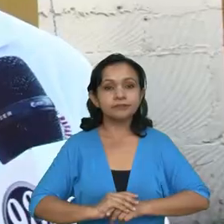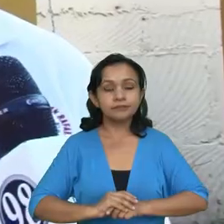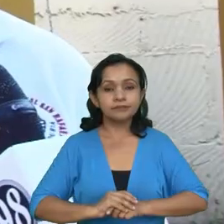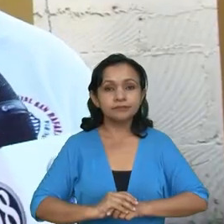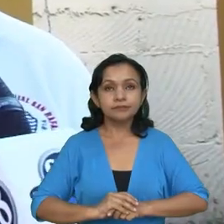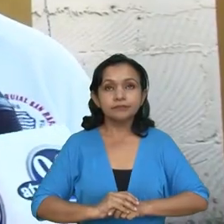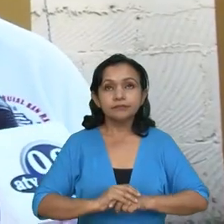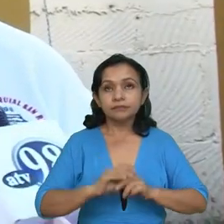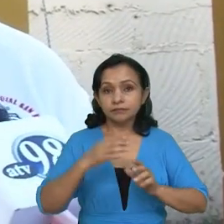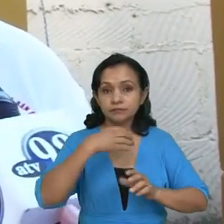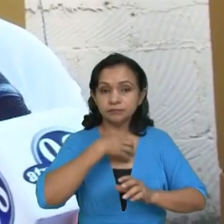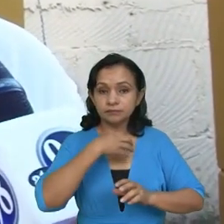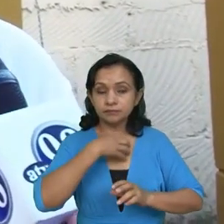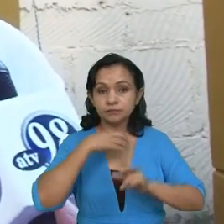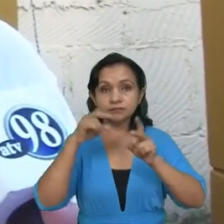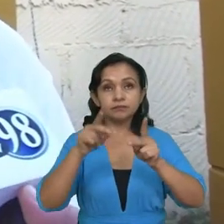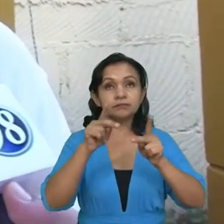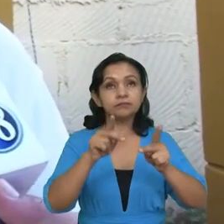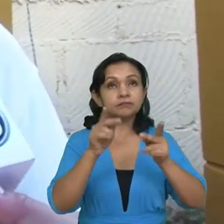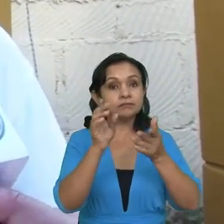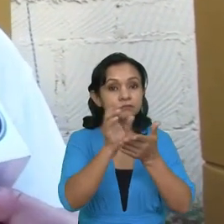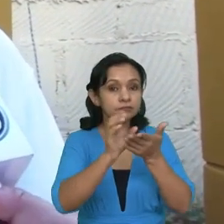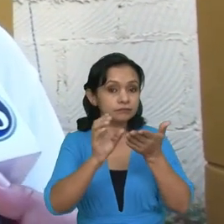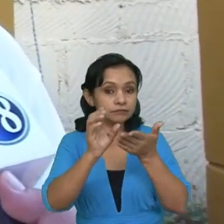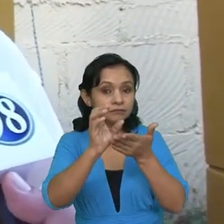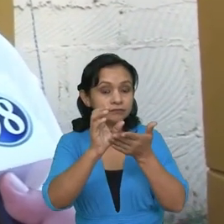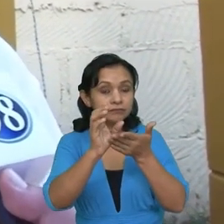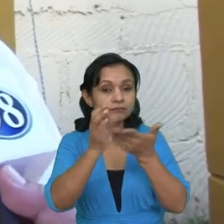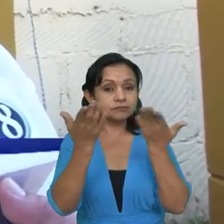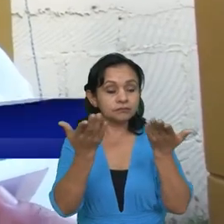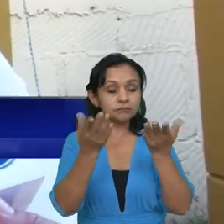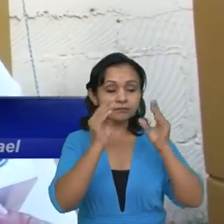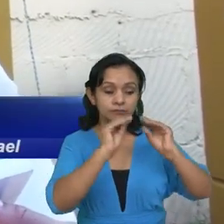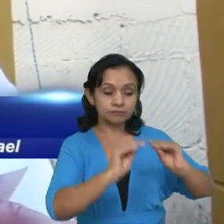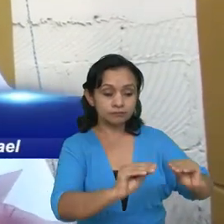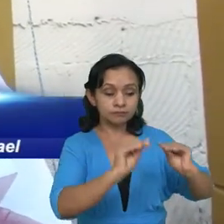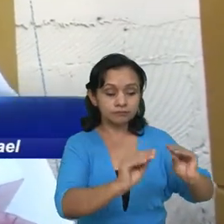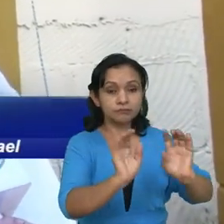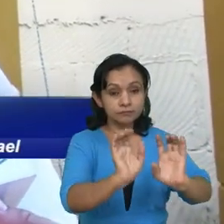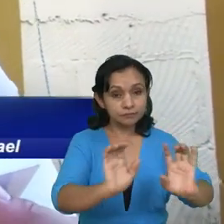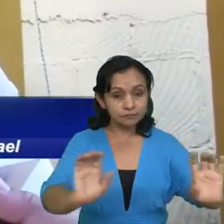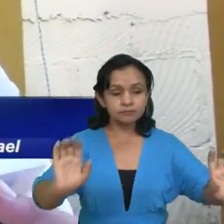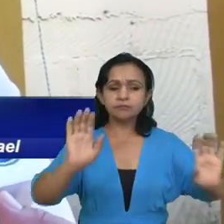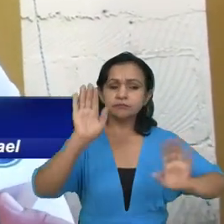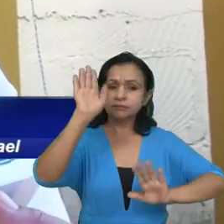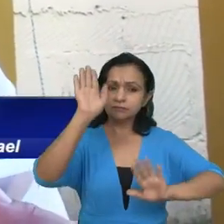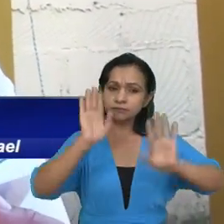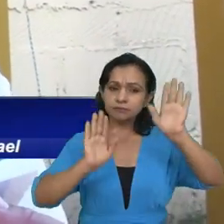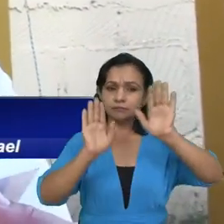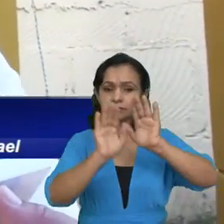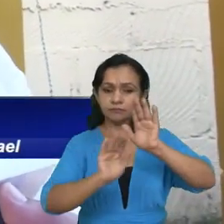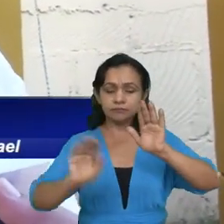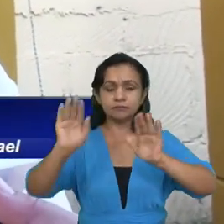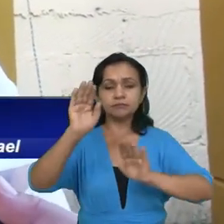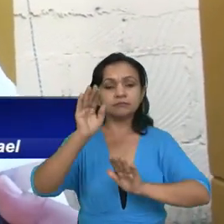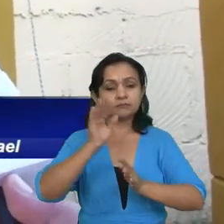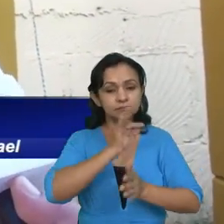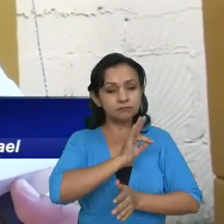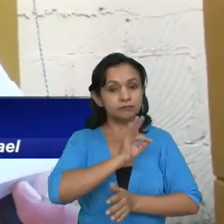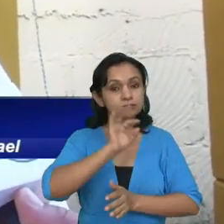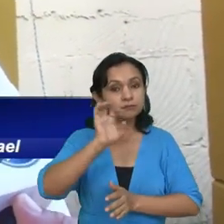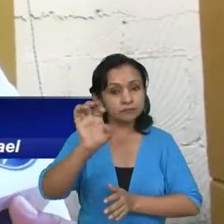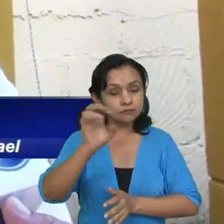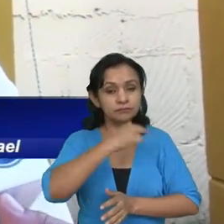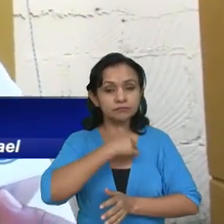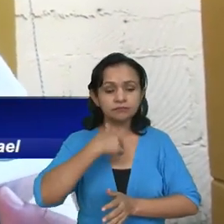para nosotros como colegio parroquial le inculcamos al joven a participar para aumentar su fe y para hacer